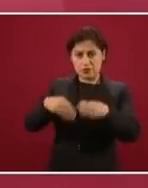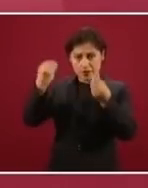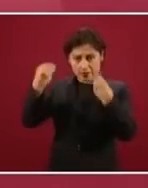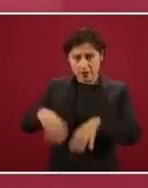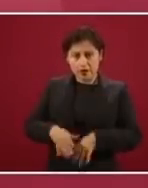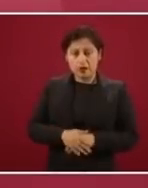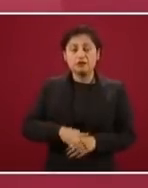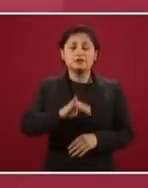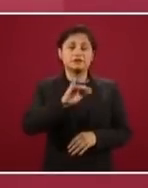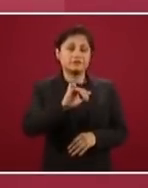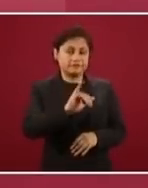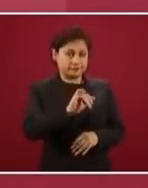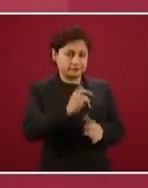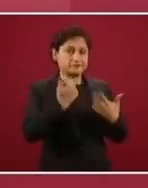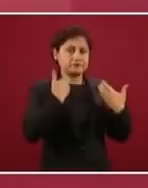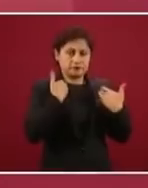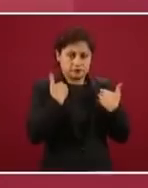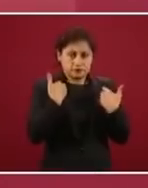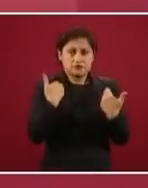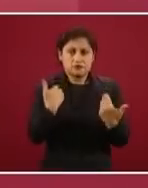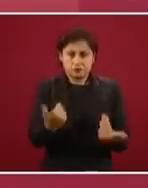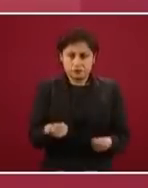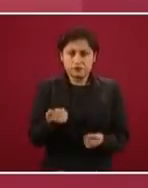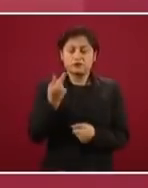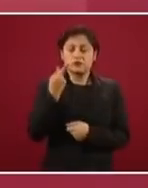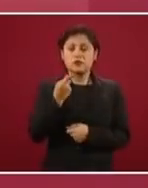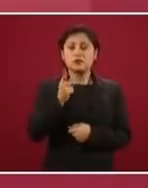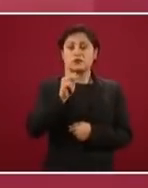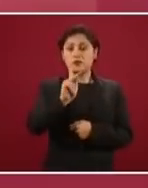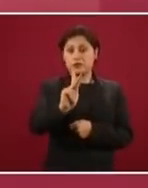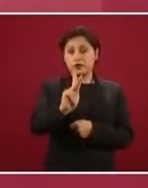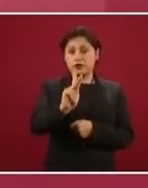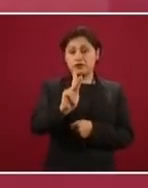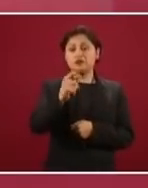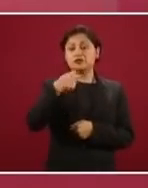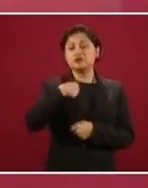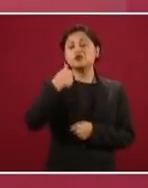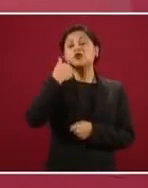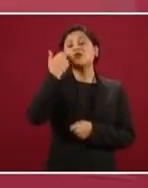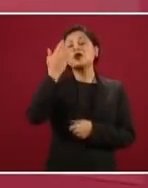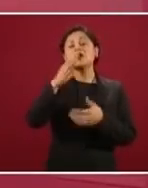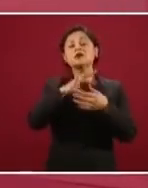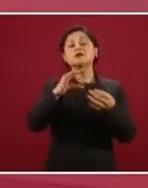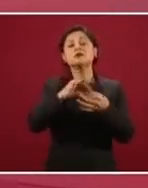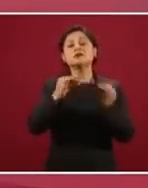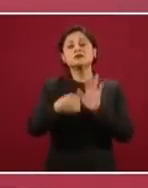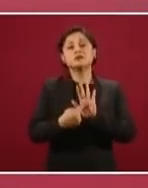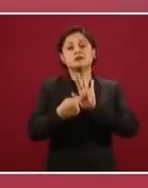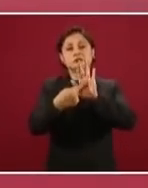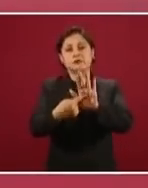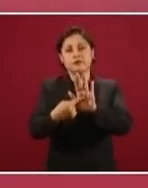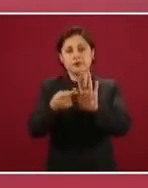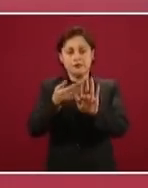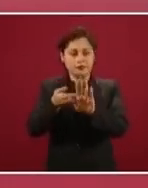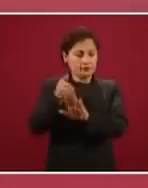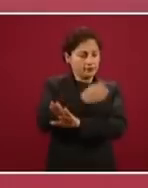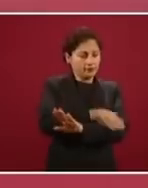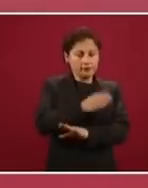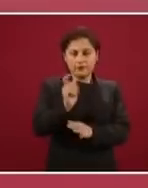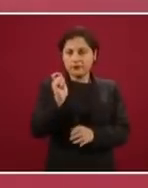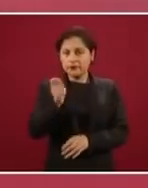lo entiendo lo comprendo pero también quiero que se conozca lo otro este